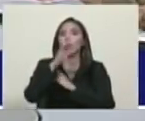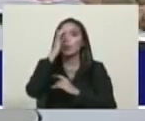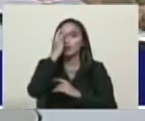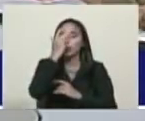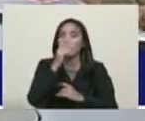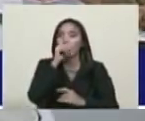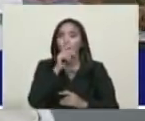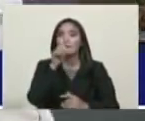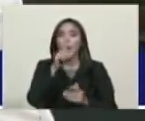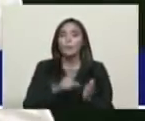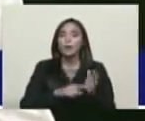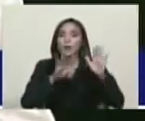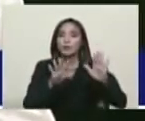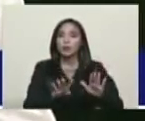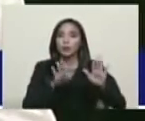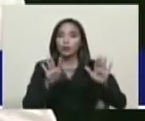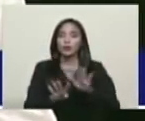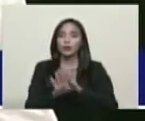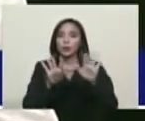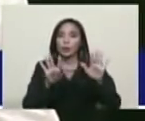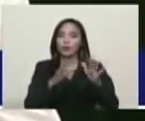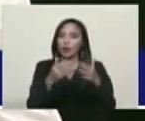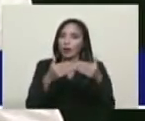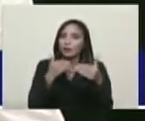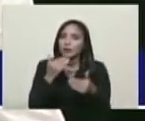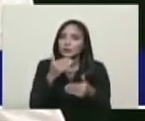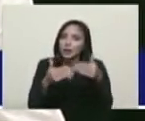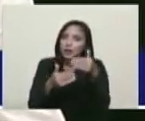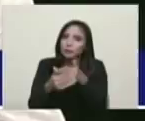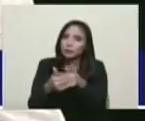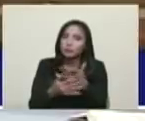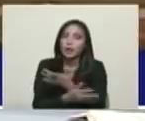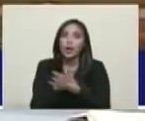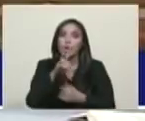del año 99, vamos a cumplir ahora los 20 años.